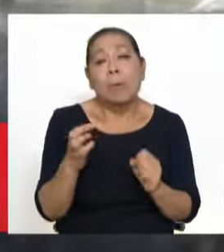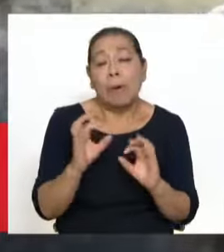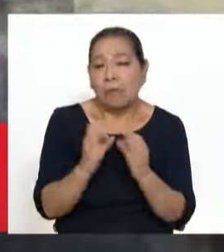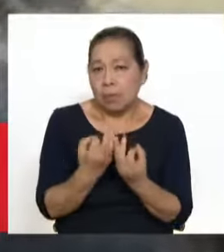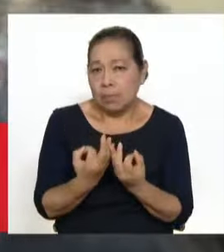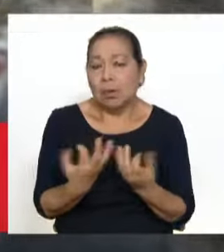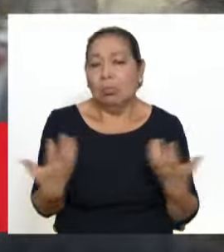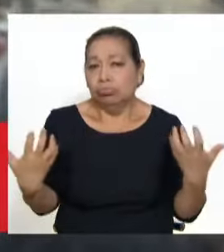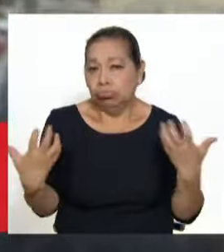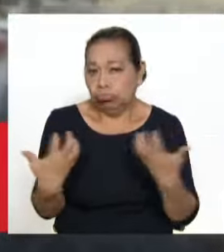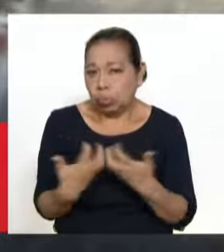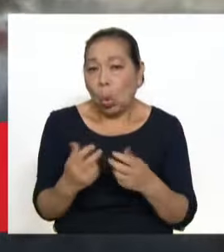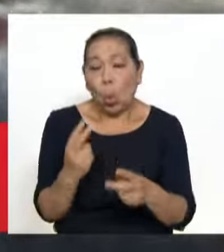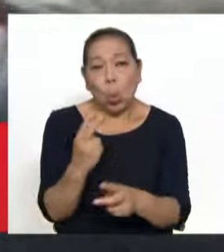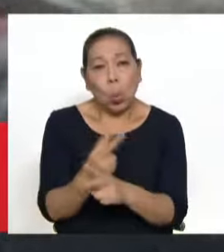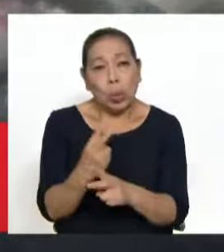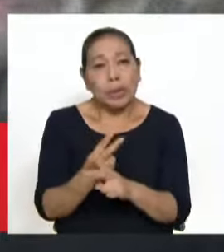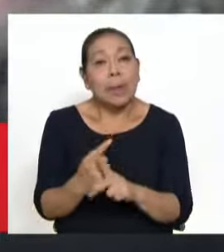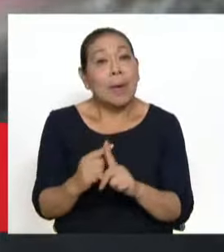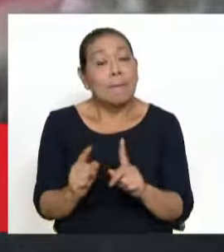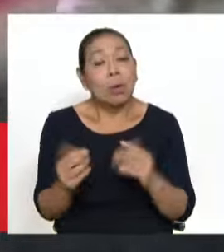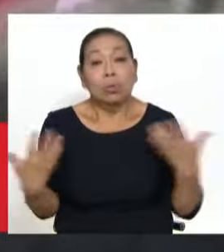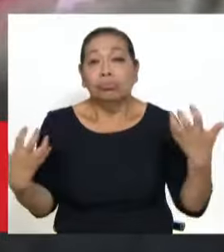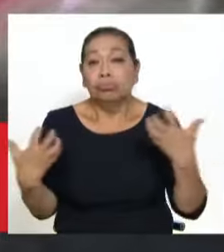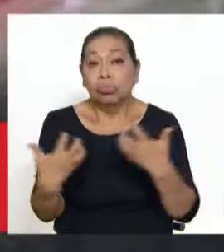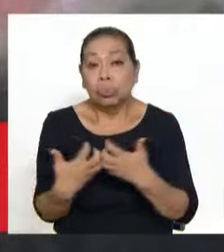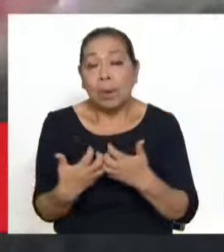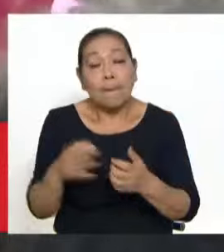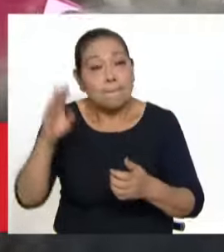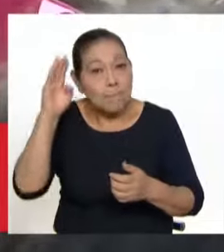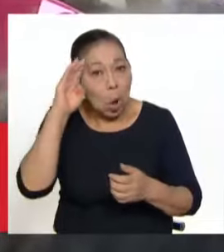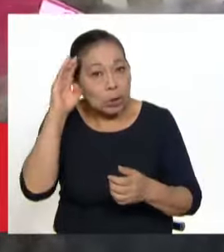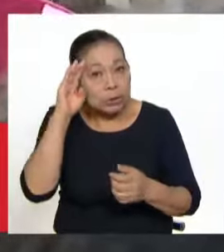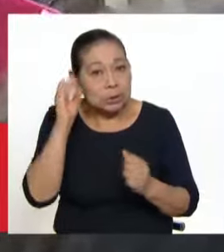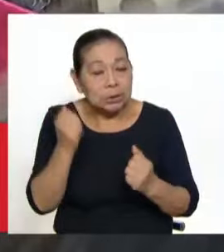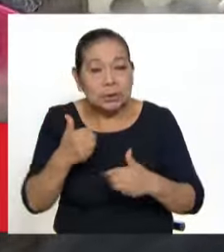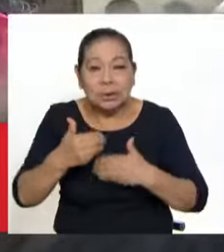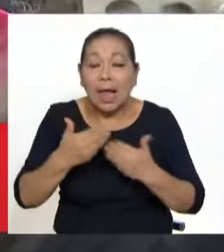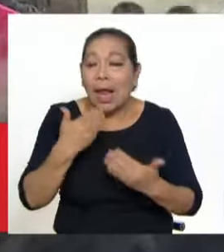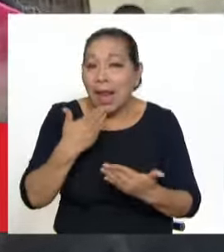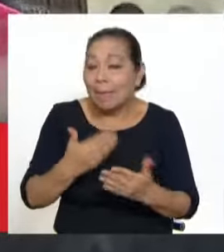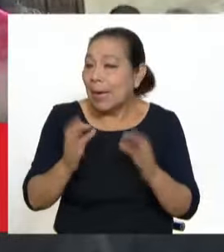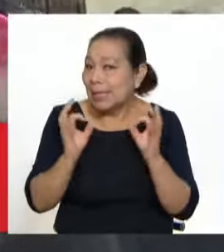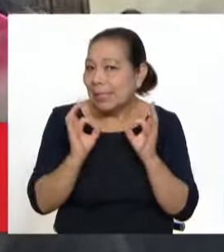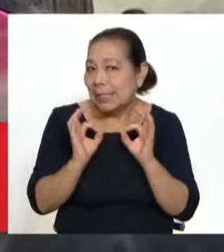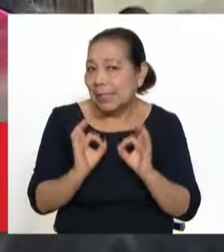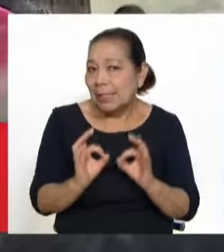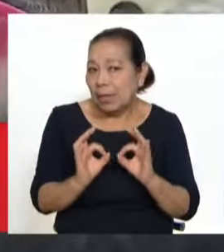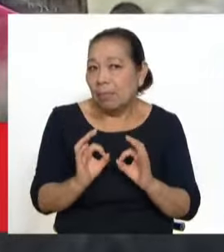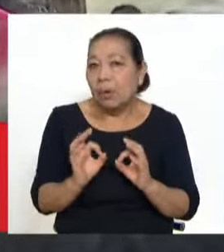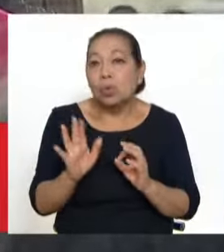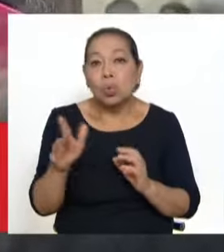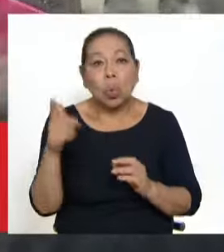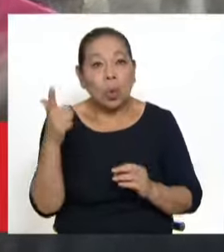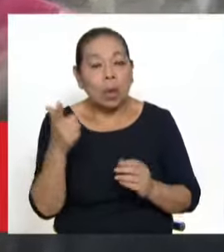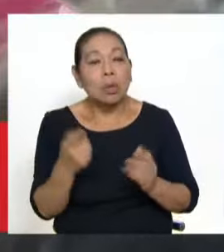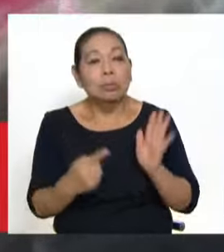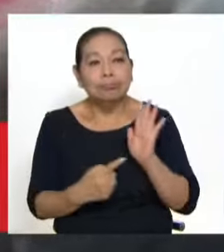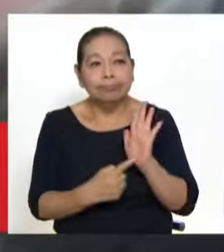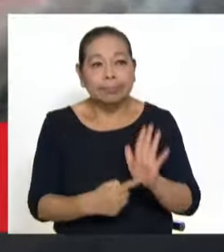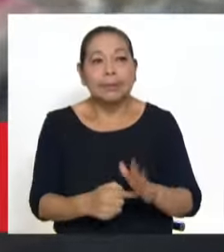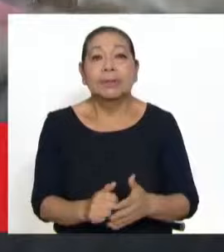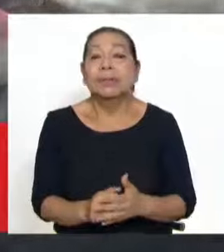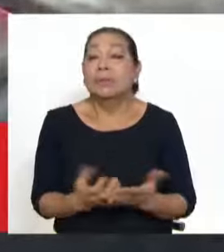a cerrar esa brecha de seguridad en articulación con nuestra Policía Nacional, a la que le agradecemos siempre su liderazgo y su